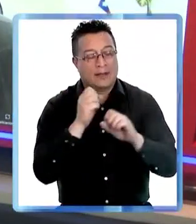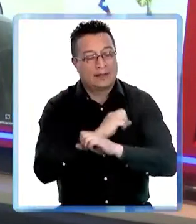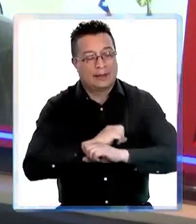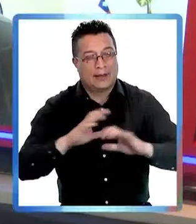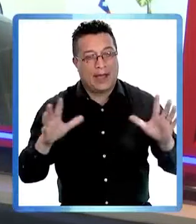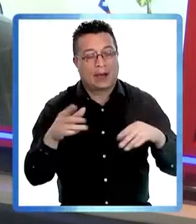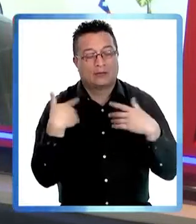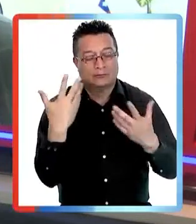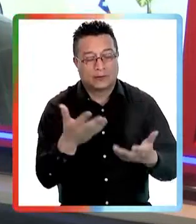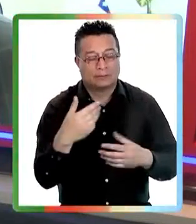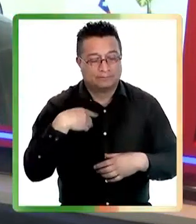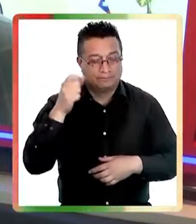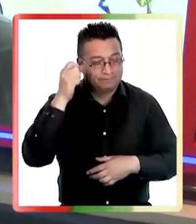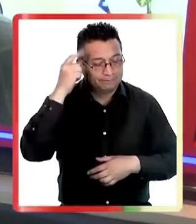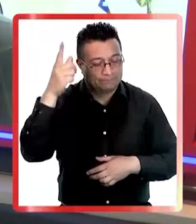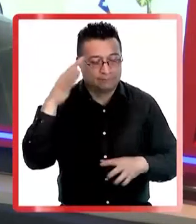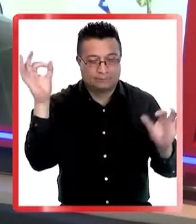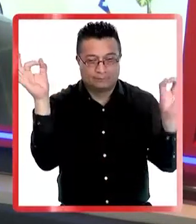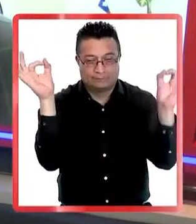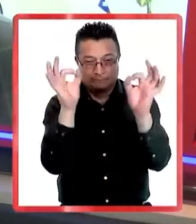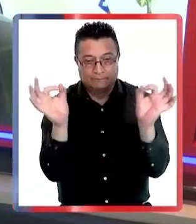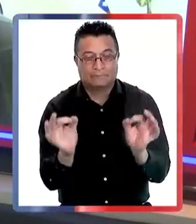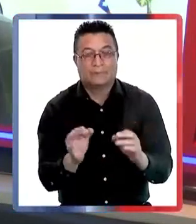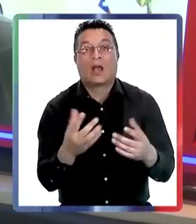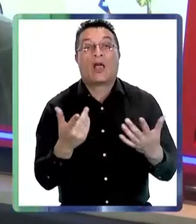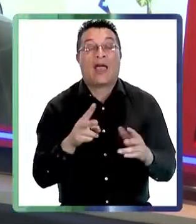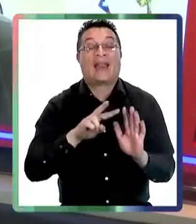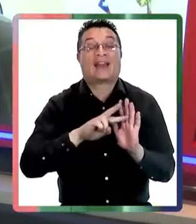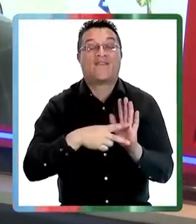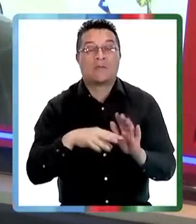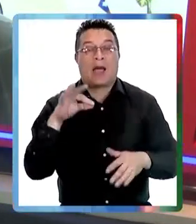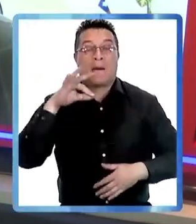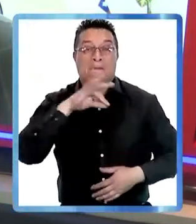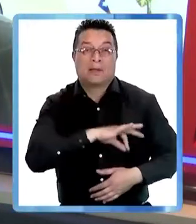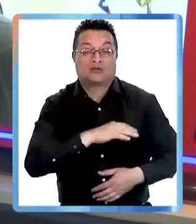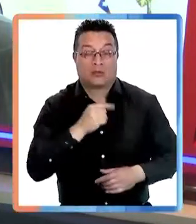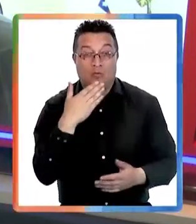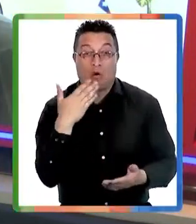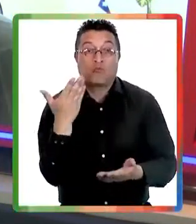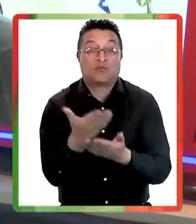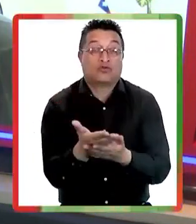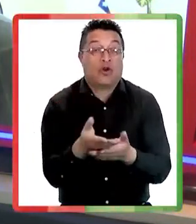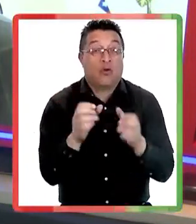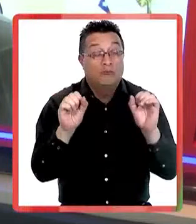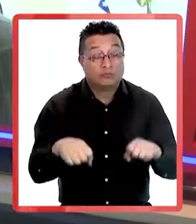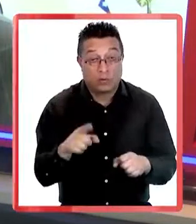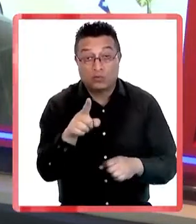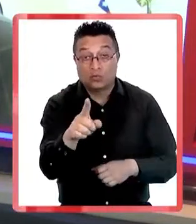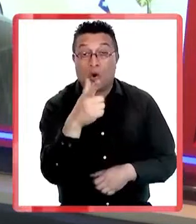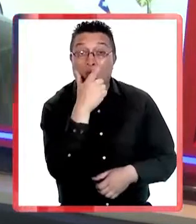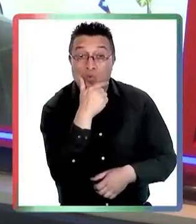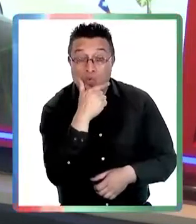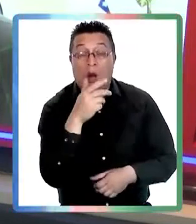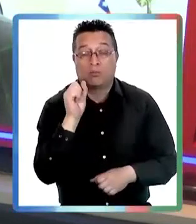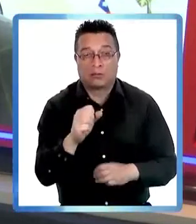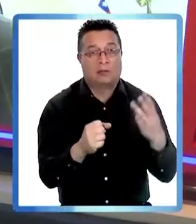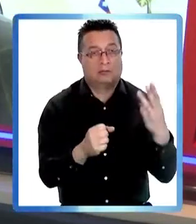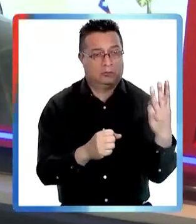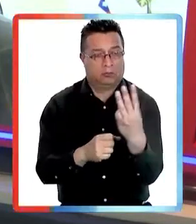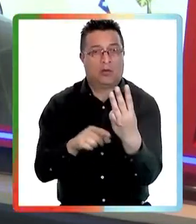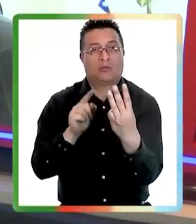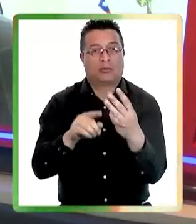para hacernos entender con mayor detalle cómo hacer esta reforma a las pensiones y se aprueba lo que ha propuesto el gobierno. Si usted todavía tiene dudas, recuerde